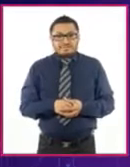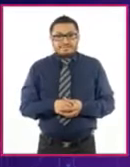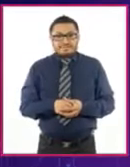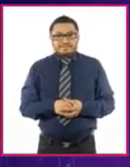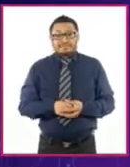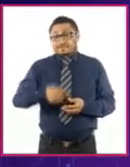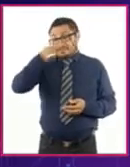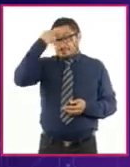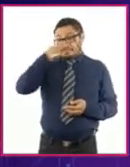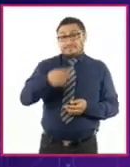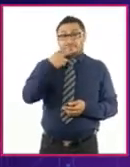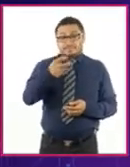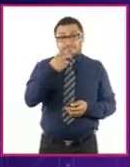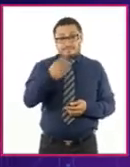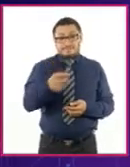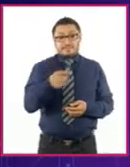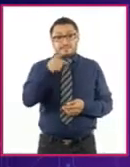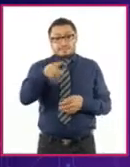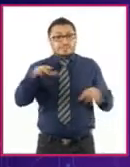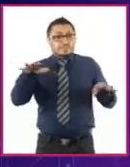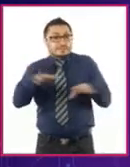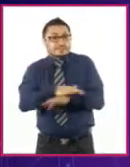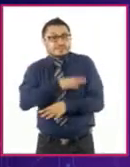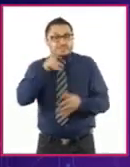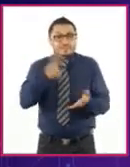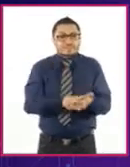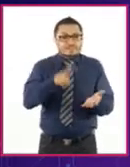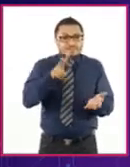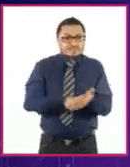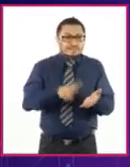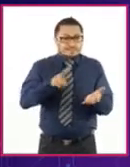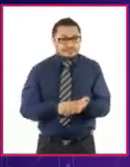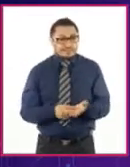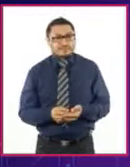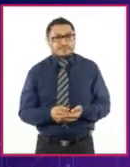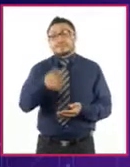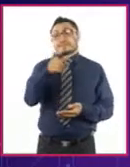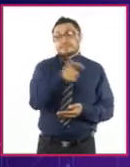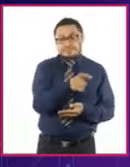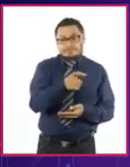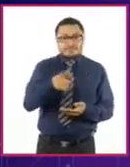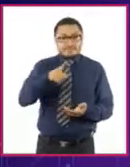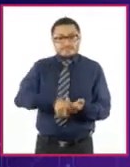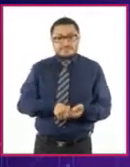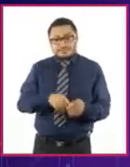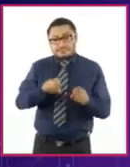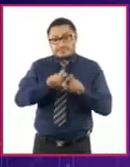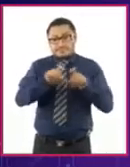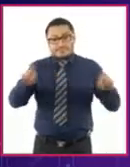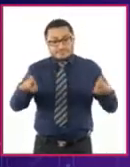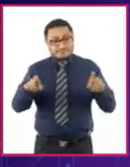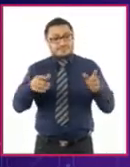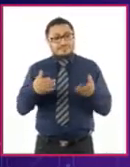Para ello, se sustituye el valor encontrado de x en la ecuación original como